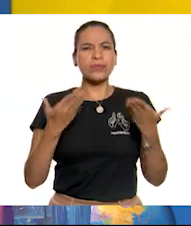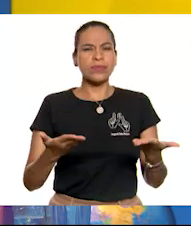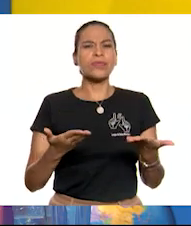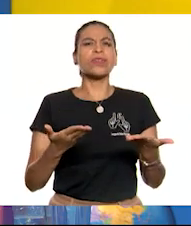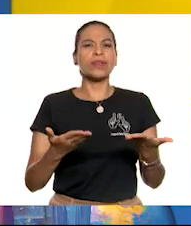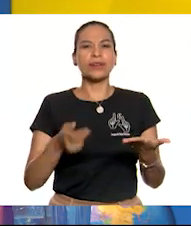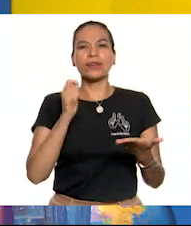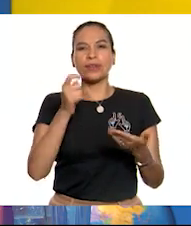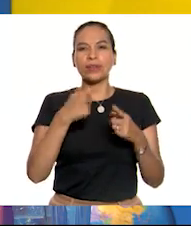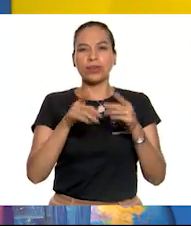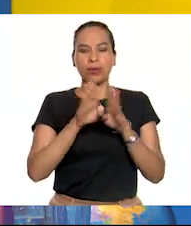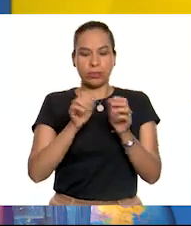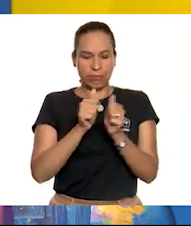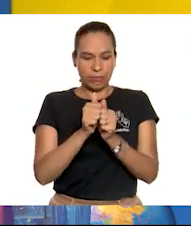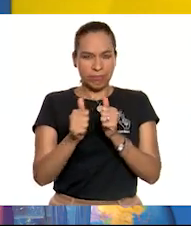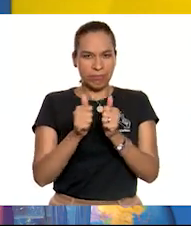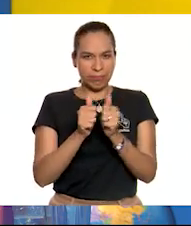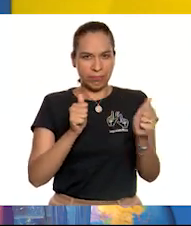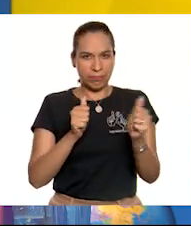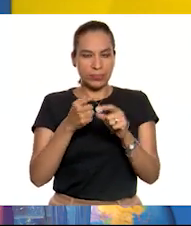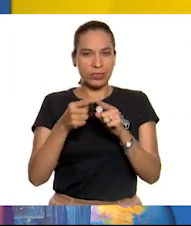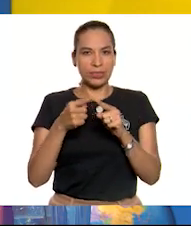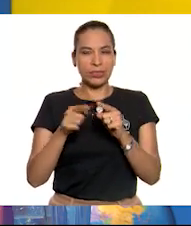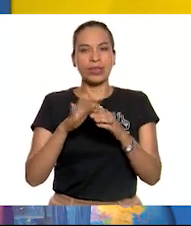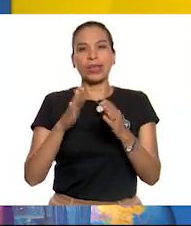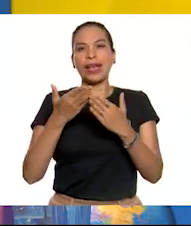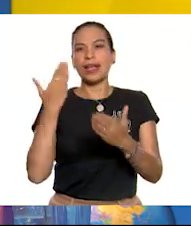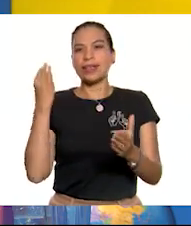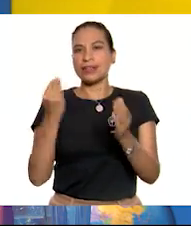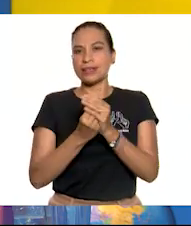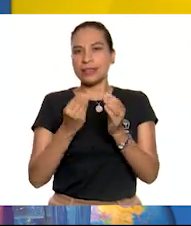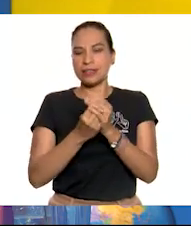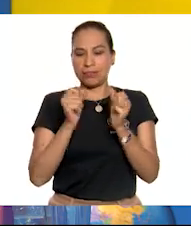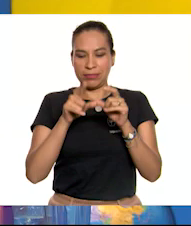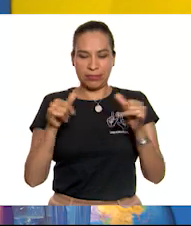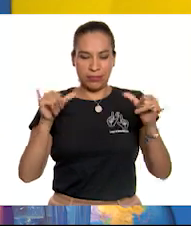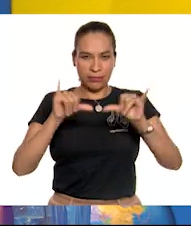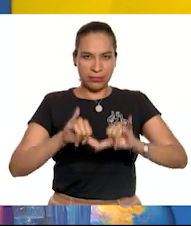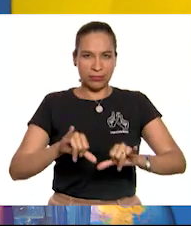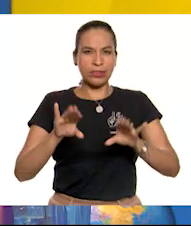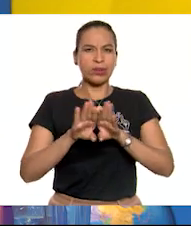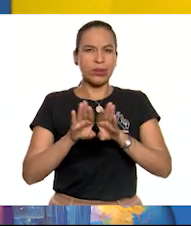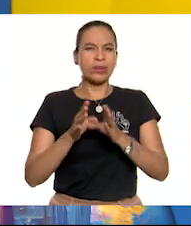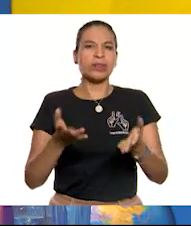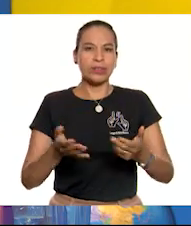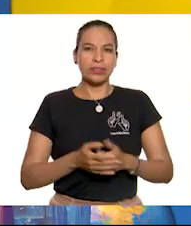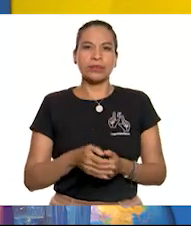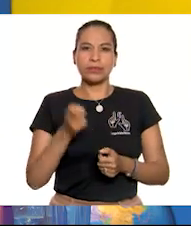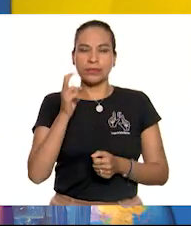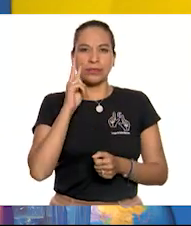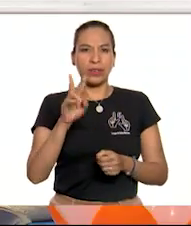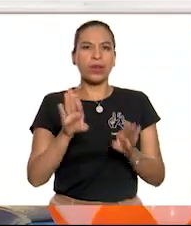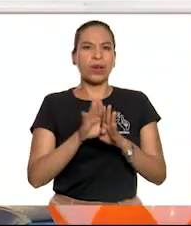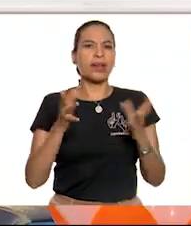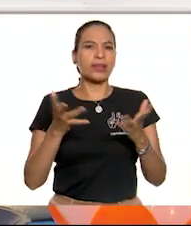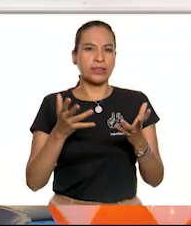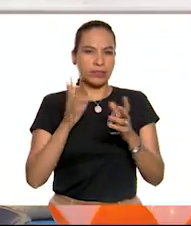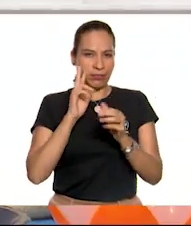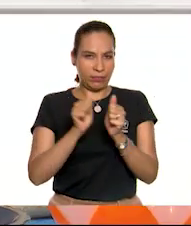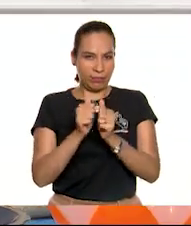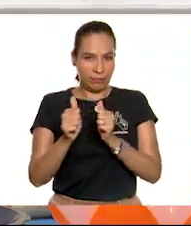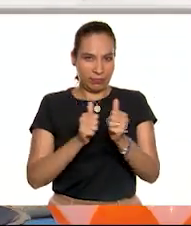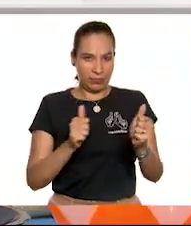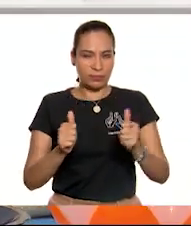bueno, acerca sobre la separación, hablamos que en la clase pasada de las mezclas, ¿verdad? Ajá, y ahora exactamente. Nos toca ver cómo lo vamos a separar.